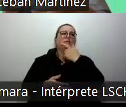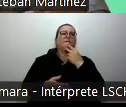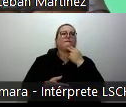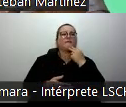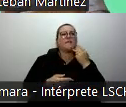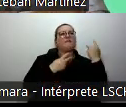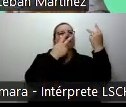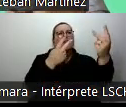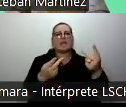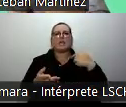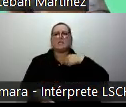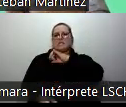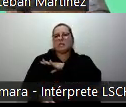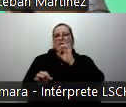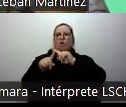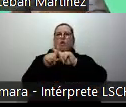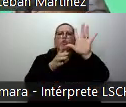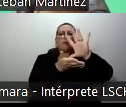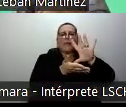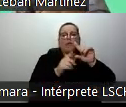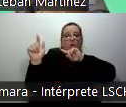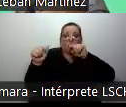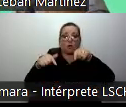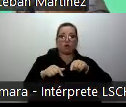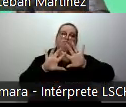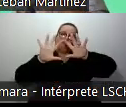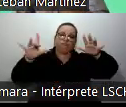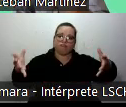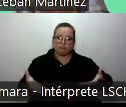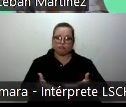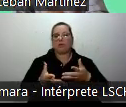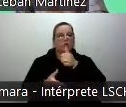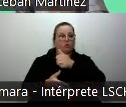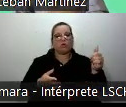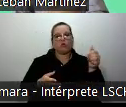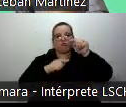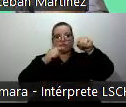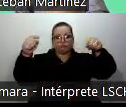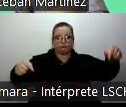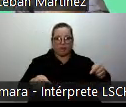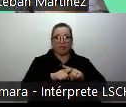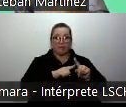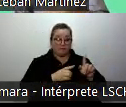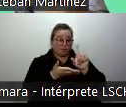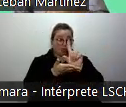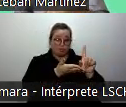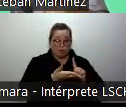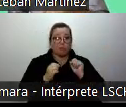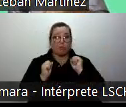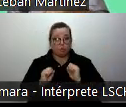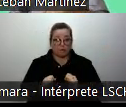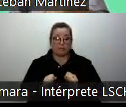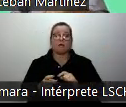quieres vivir en chile o en el extranjero hoy en día con la globalización realmente puedes soñarlo Cuál es